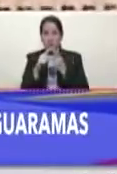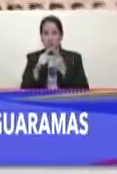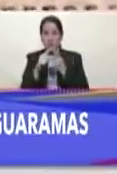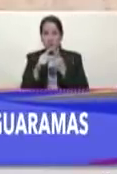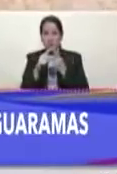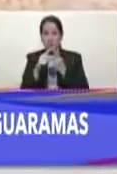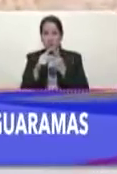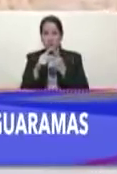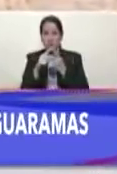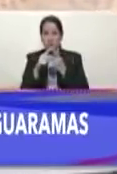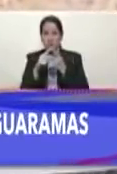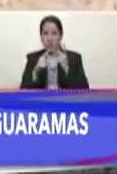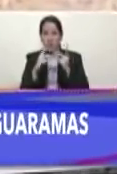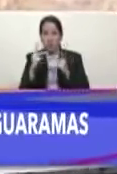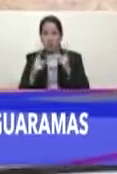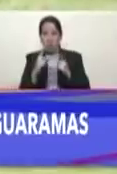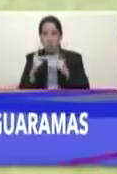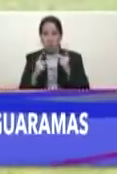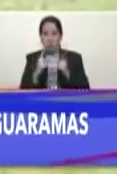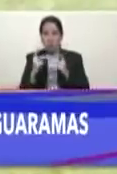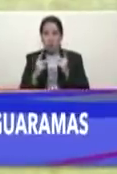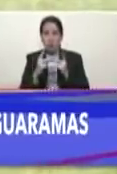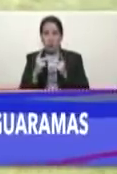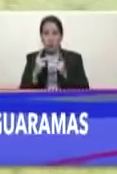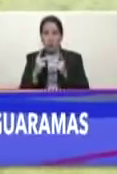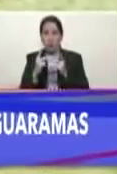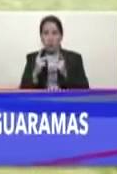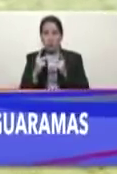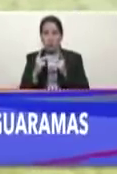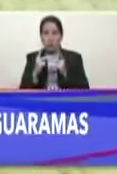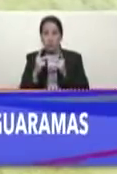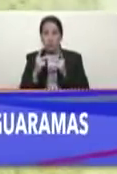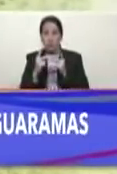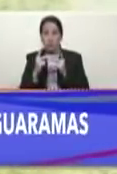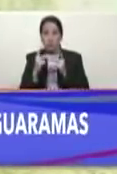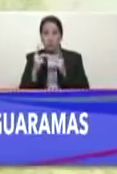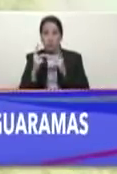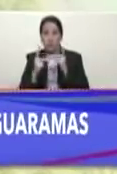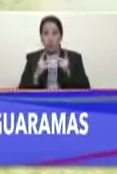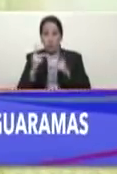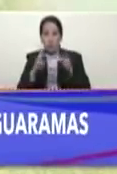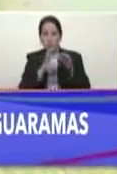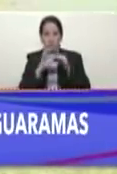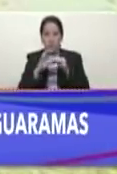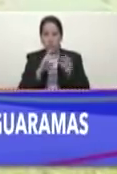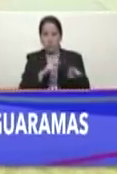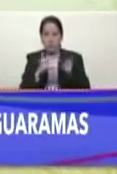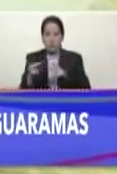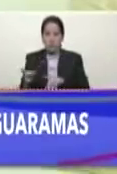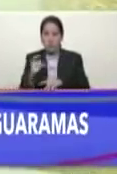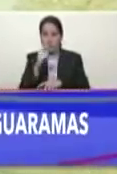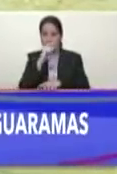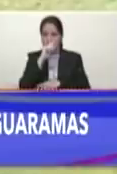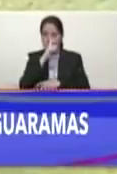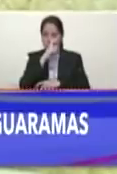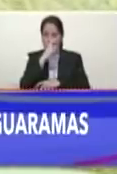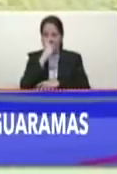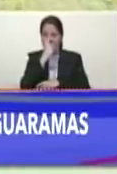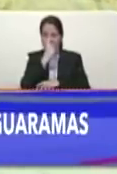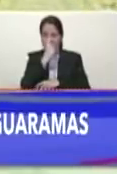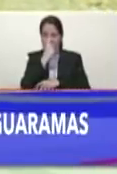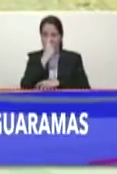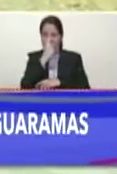la producción de la planta, hemos nosotros, en conjunto con la Alianza Estratégica, establecido un plan